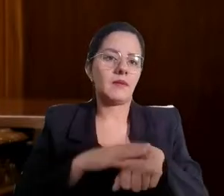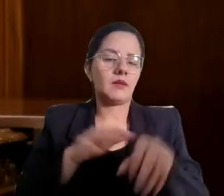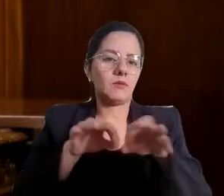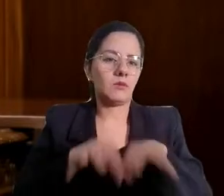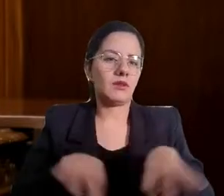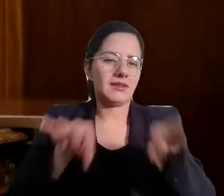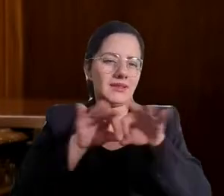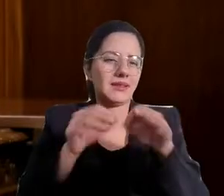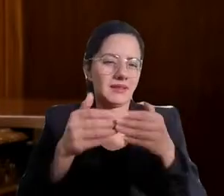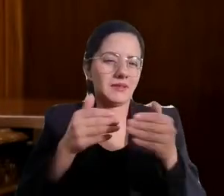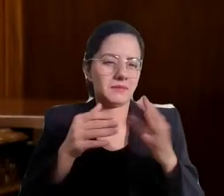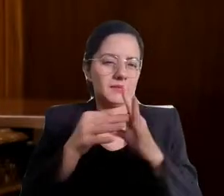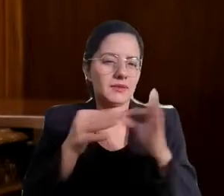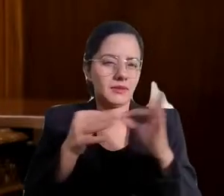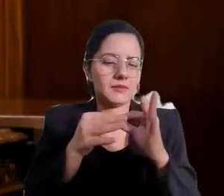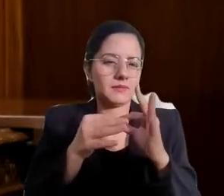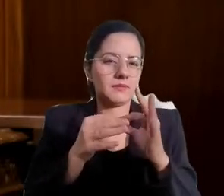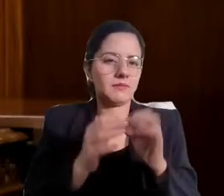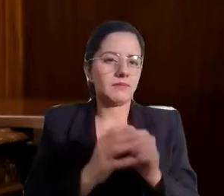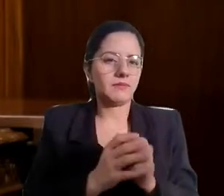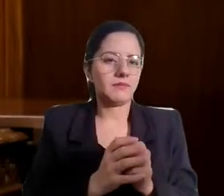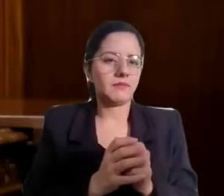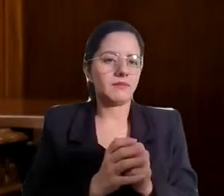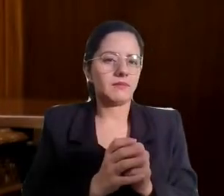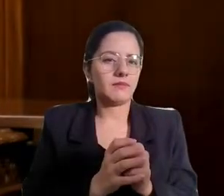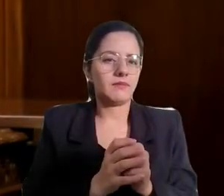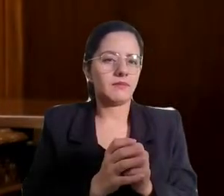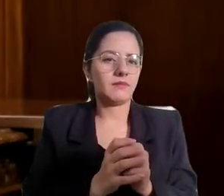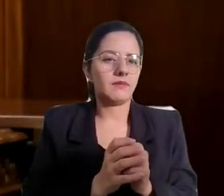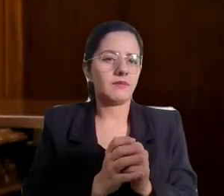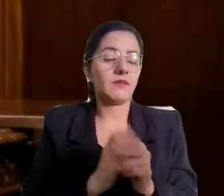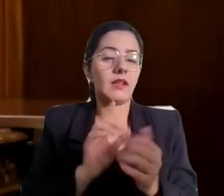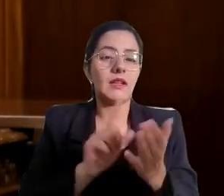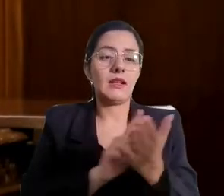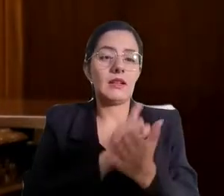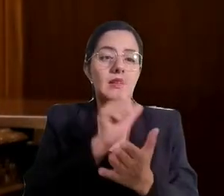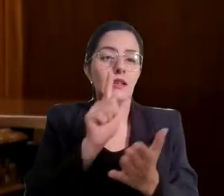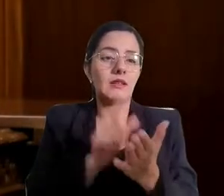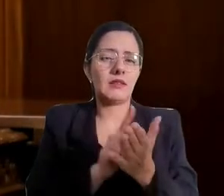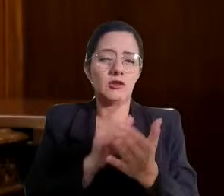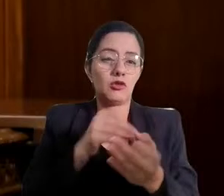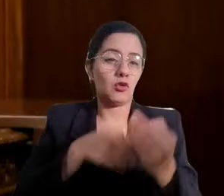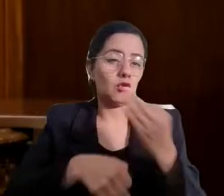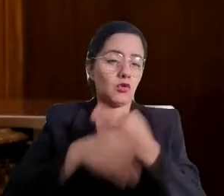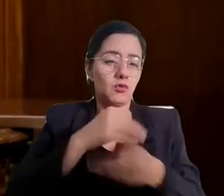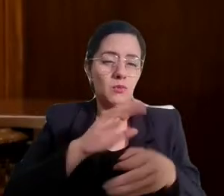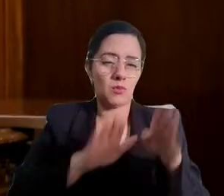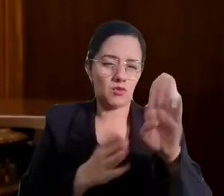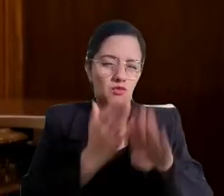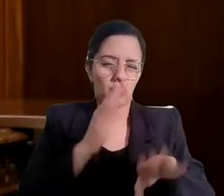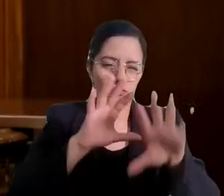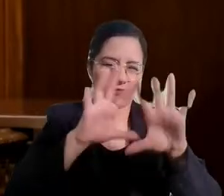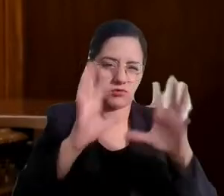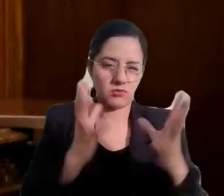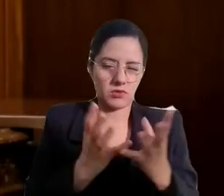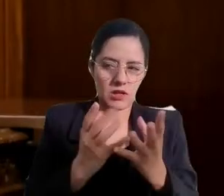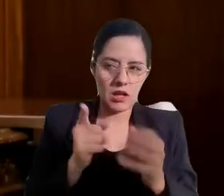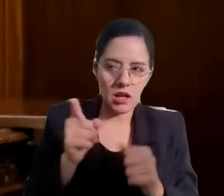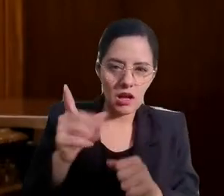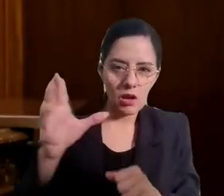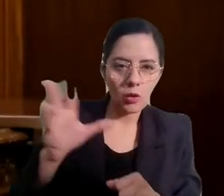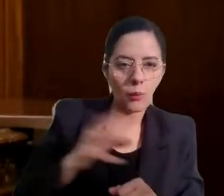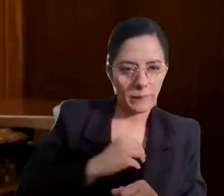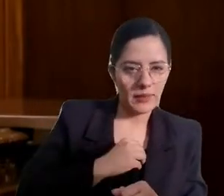mencionada y que fue retomado en todas las legislaciones a nivel mundial.